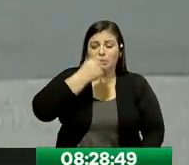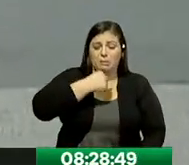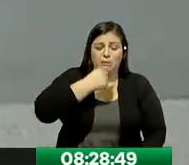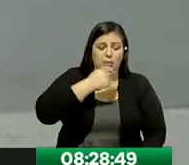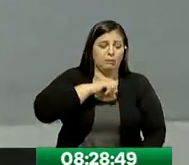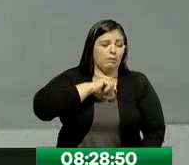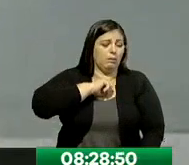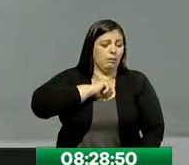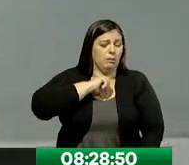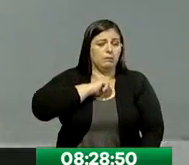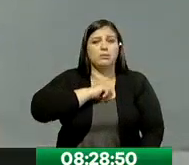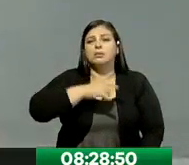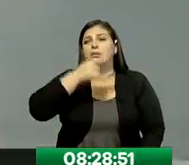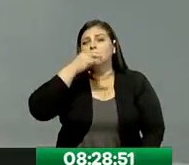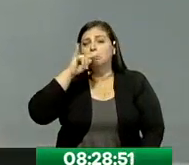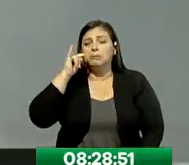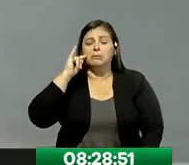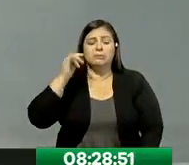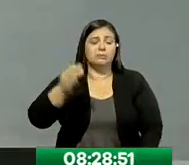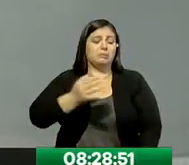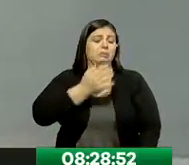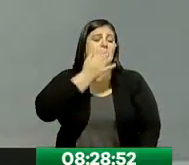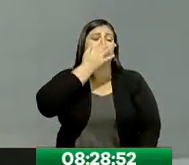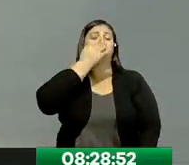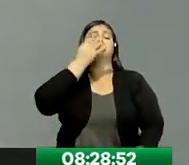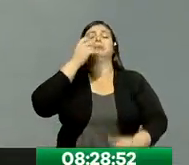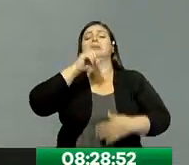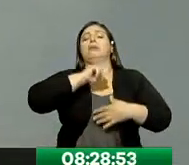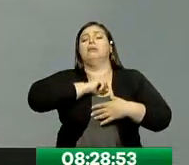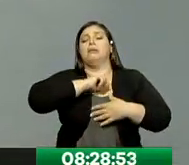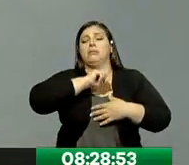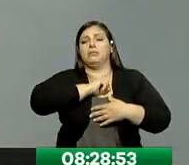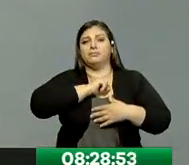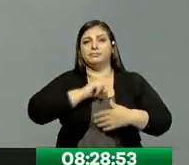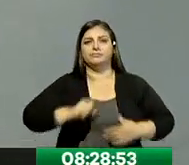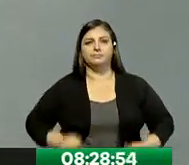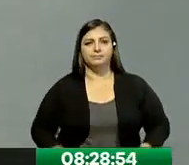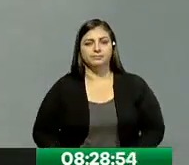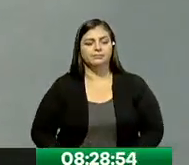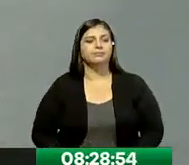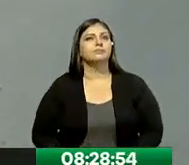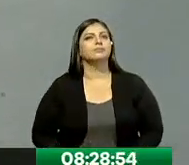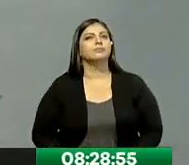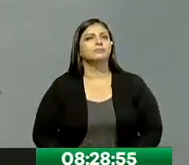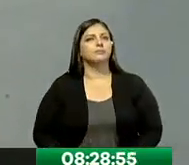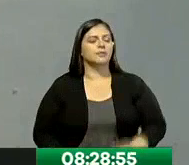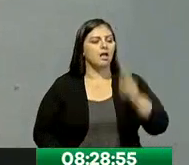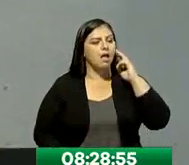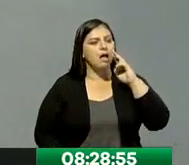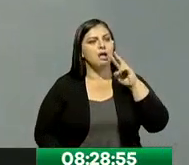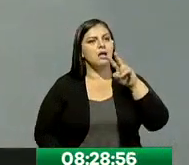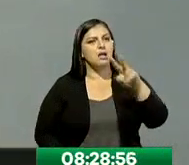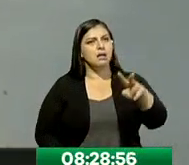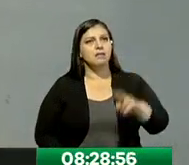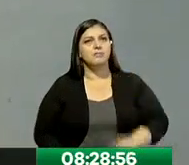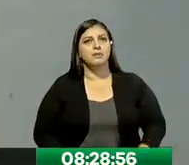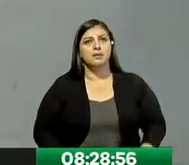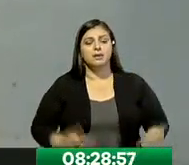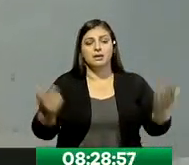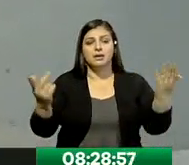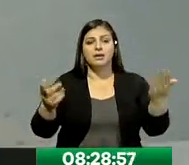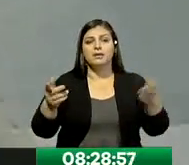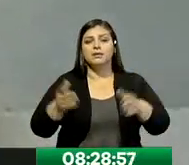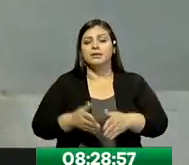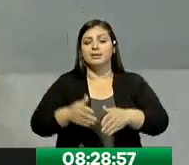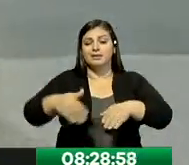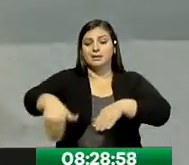y los niños y no todo. No hay vereda, o sea, lo que usted no estaba vereda. Diciendo, no hay vereda, hay sino como, que hay como... Como 200 metros que no está la vereda. Aquí